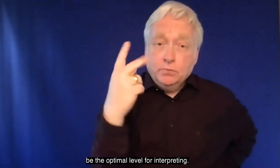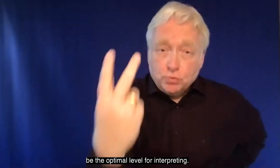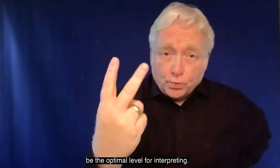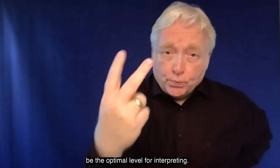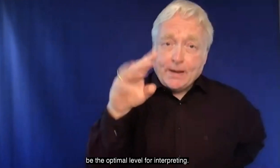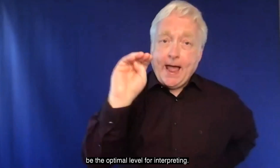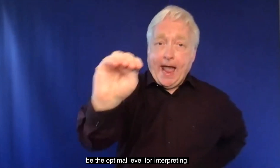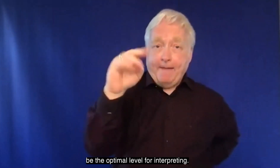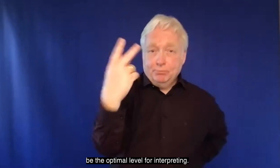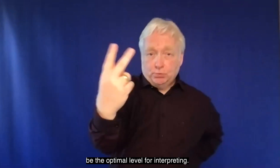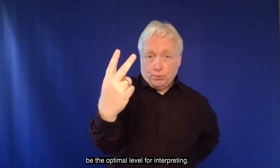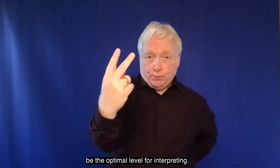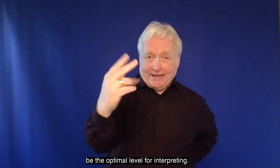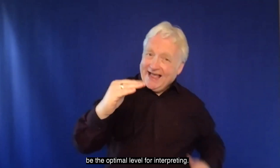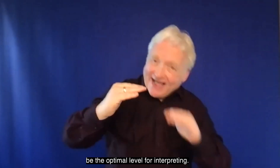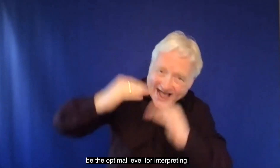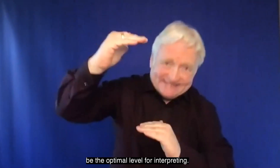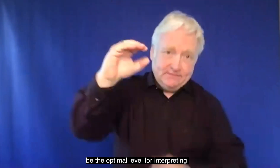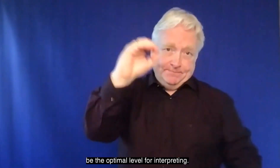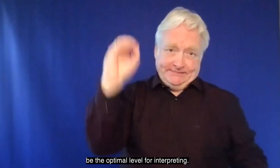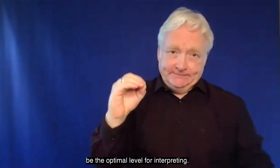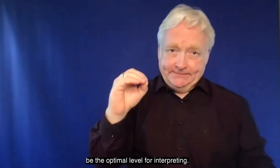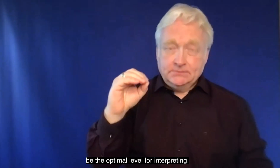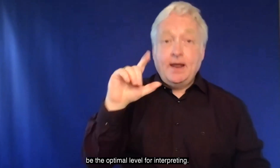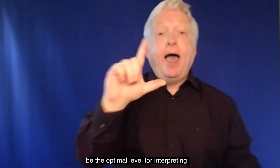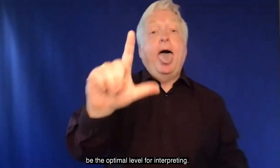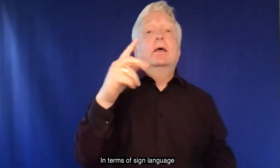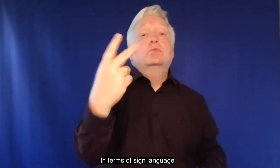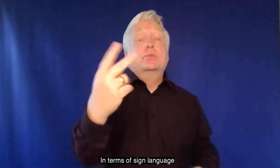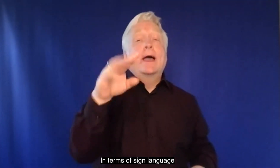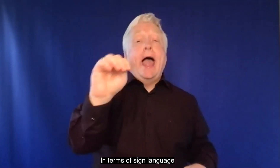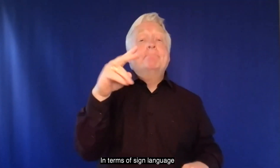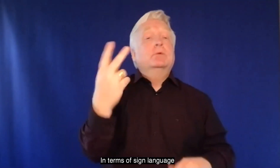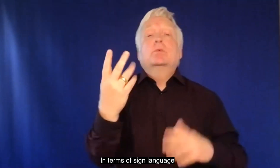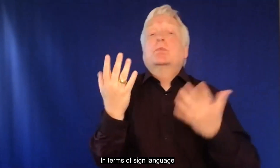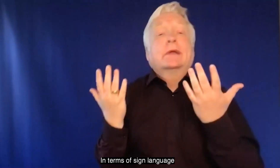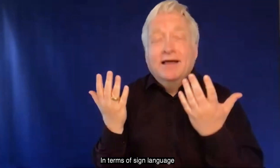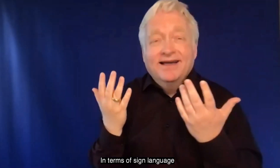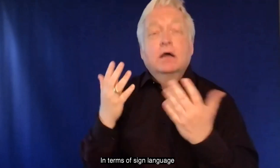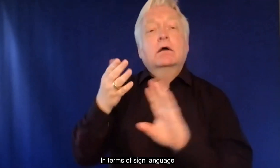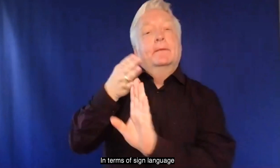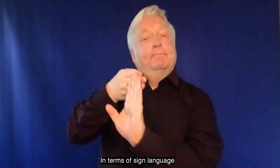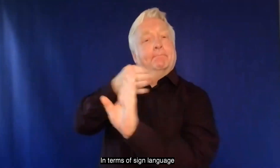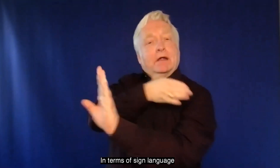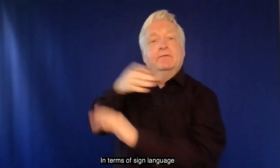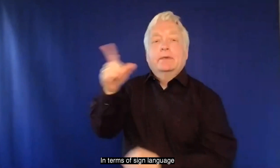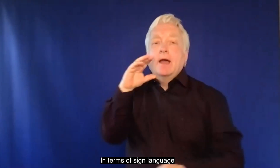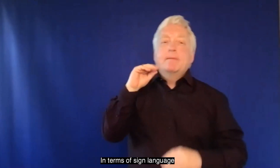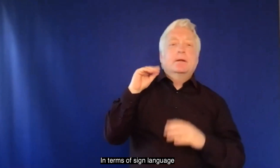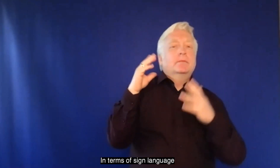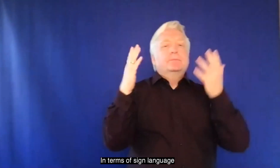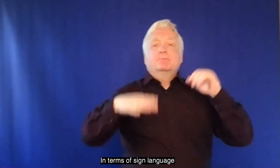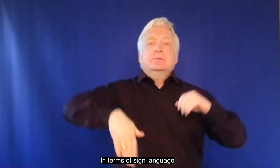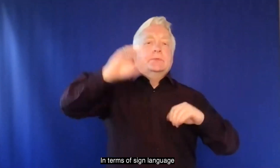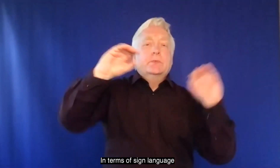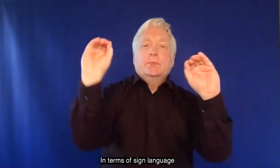Cuando analizamos cuál es el perfil de las intérpretes de lengua de signos, la mayoría de las veces nos encontramos con